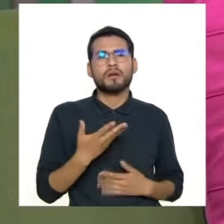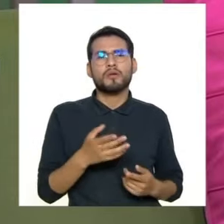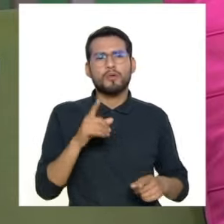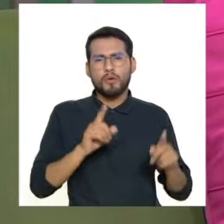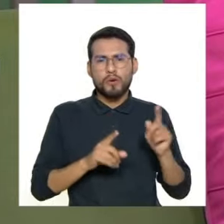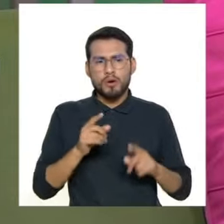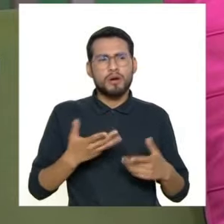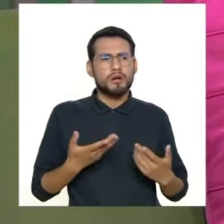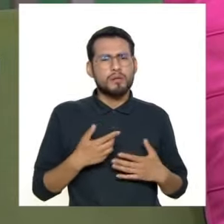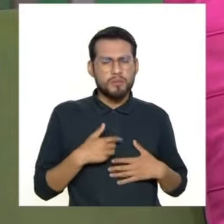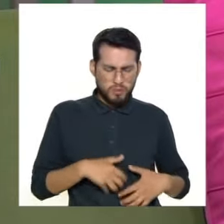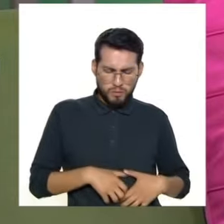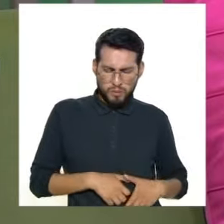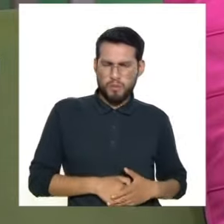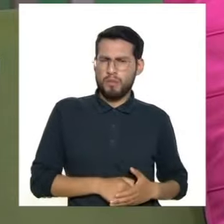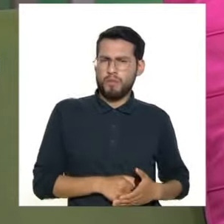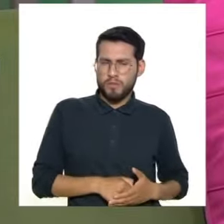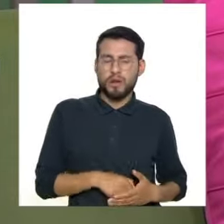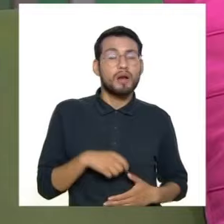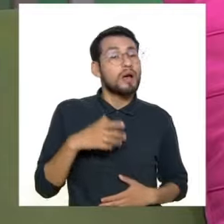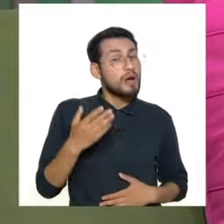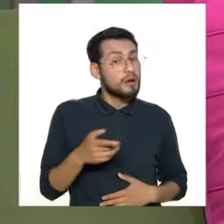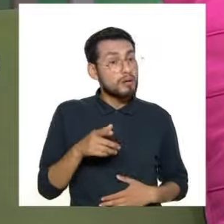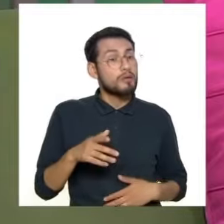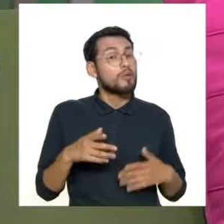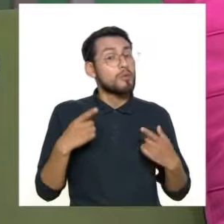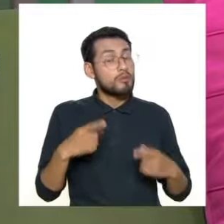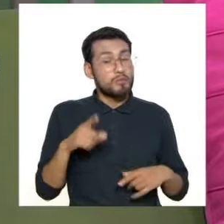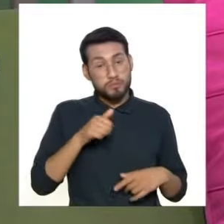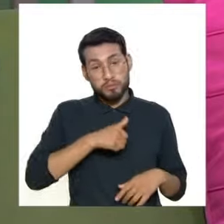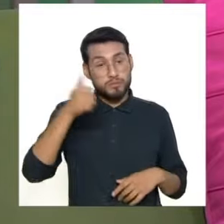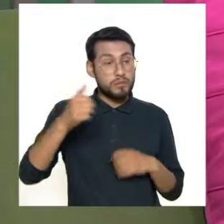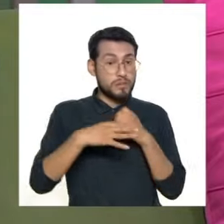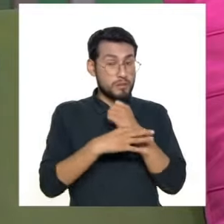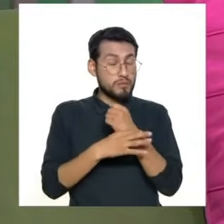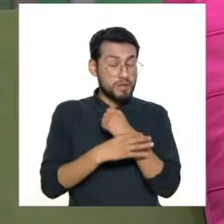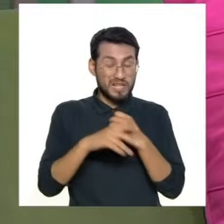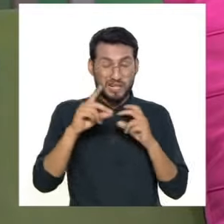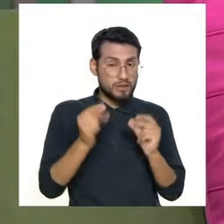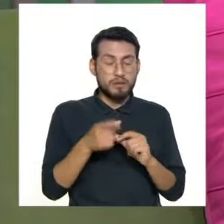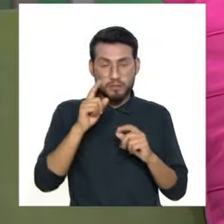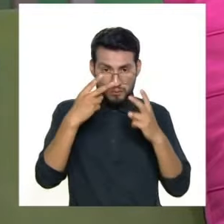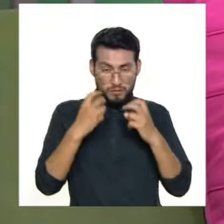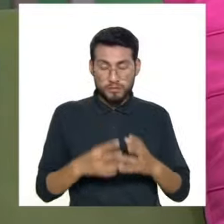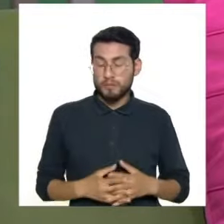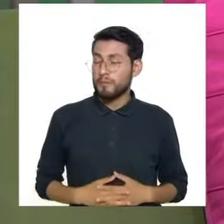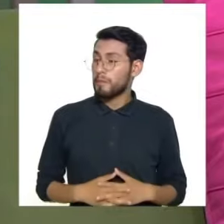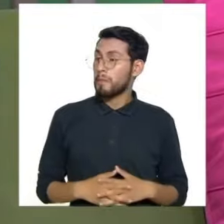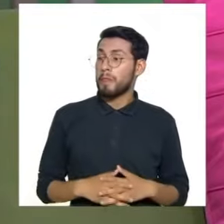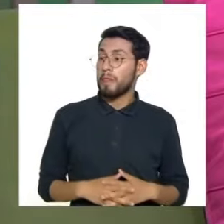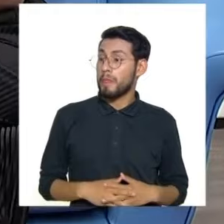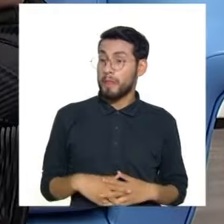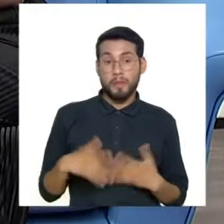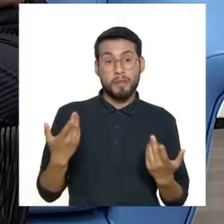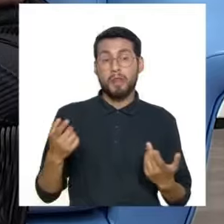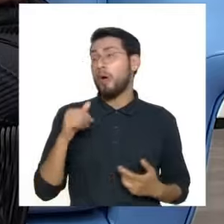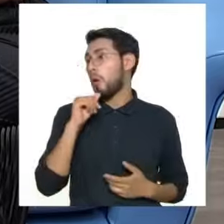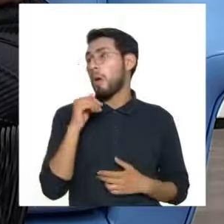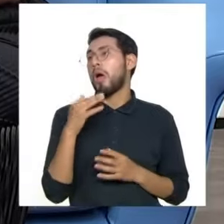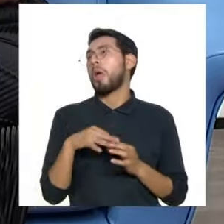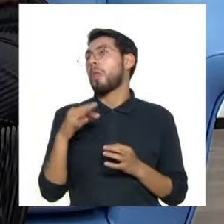algún alguna masa eso ya son signos que indican que hay que ir rápidamente al médico para hae un control no tiene uno que esperar el